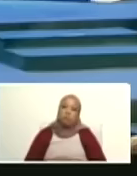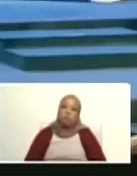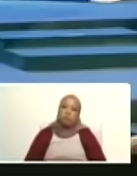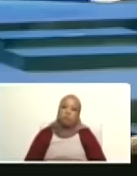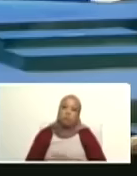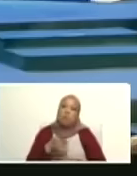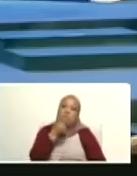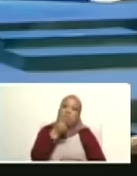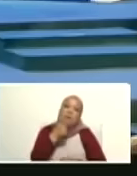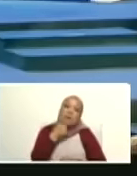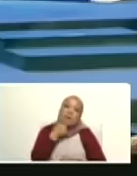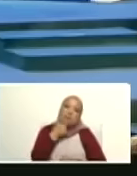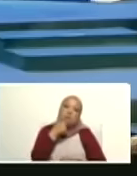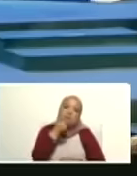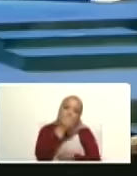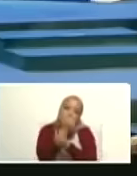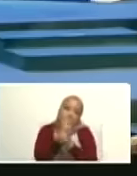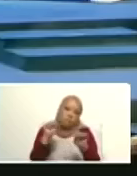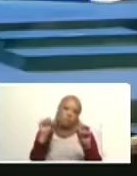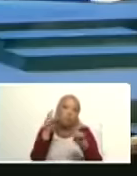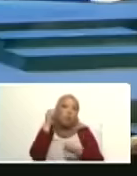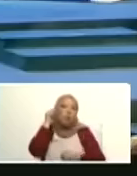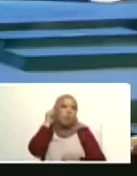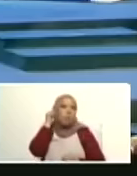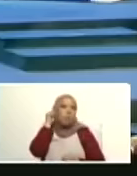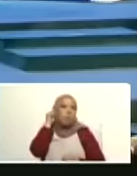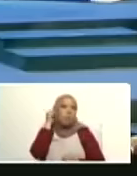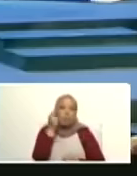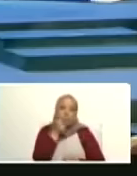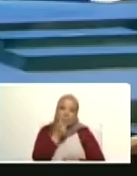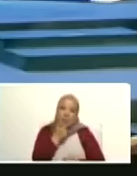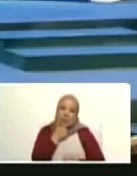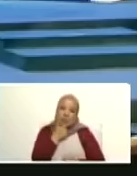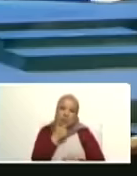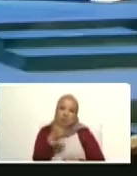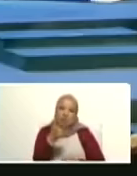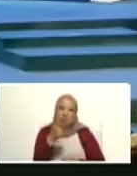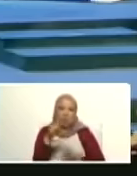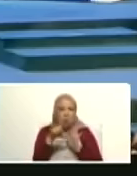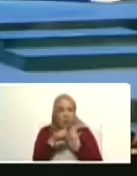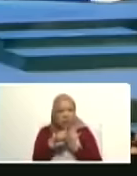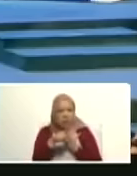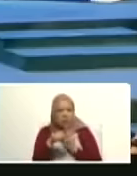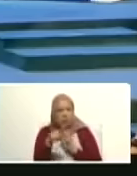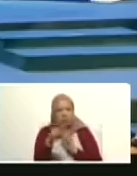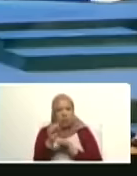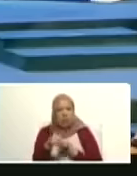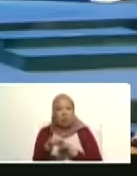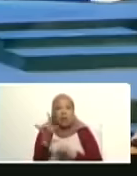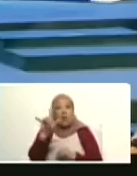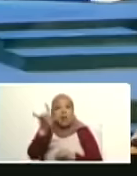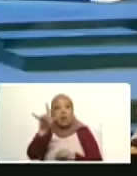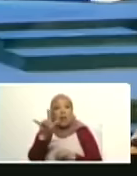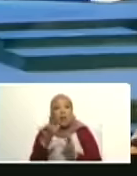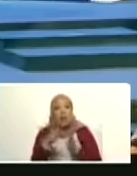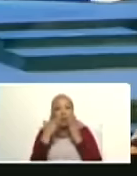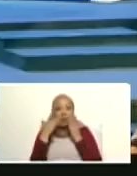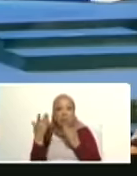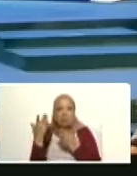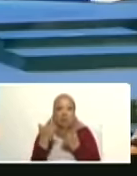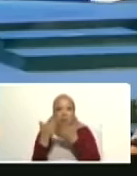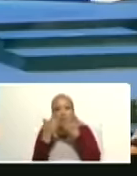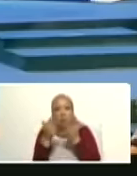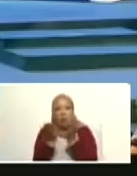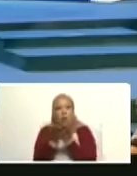Más bello imposible. Mira esta muchacha tan bella aquí. ¿Ah? ¿Tú eres liceísta? Mira, ¿tú eres liceísta o estudias una